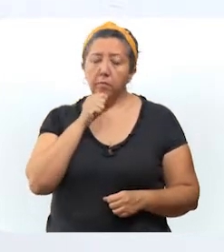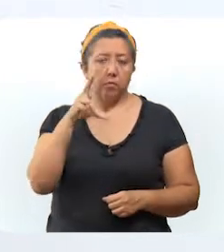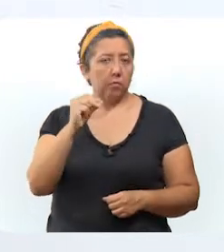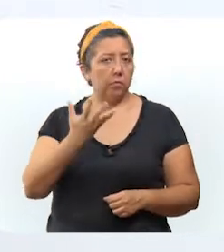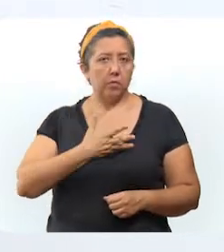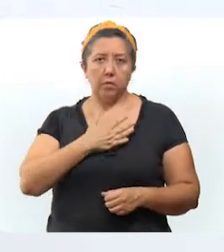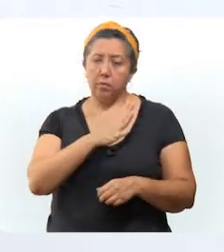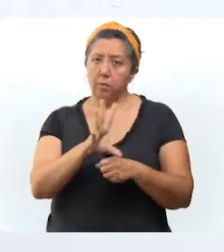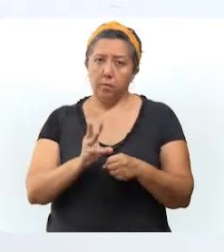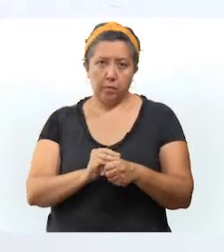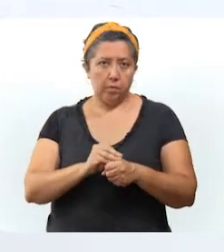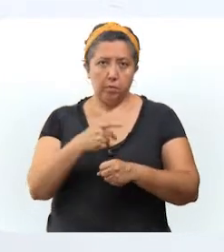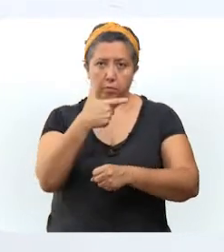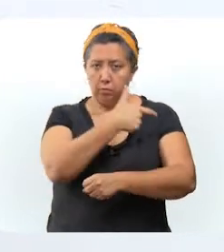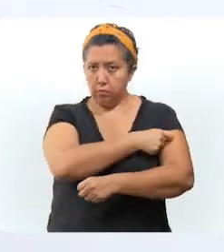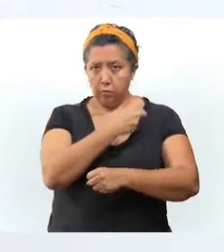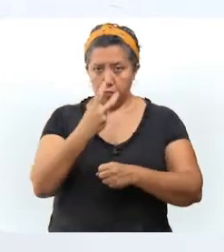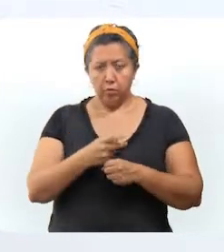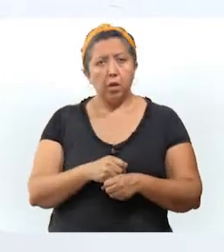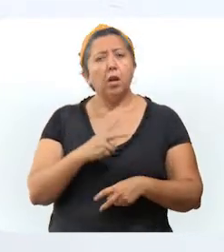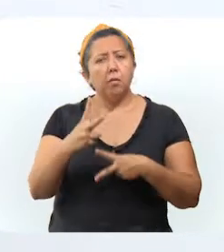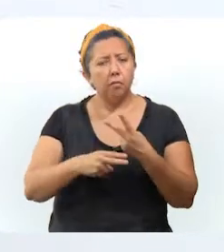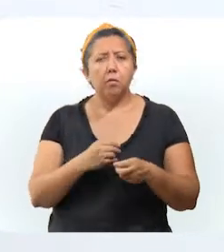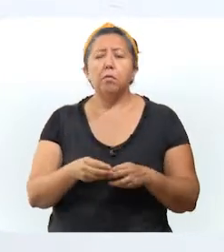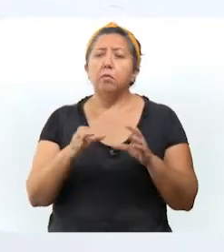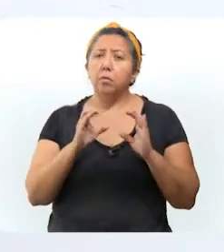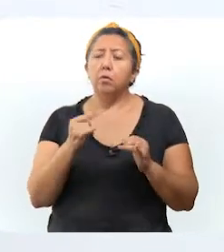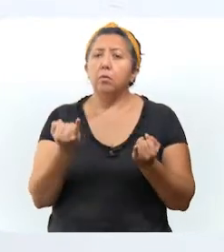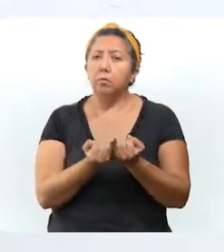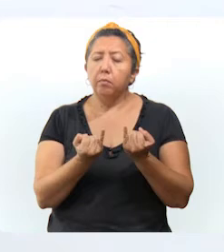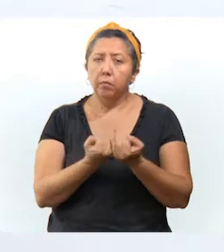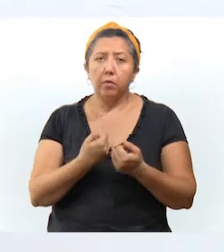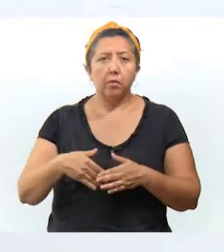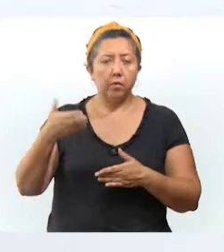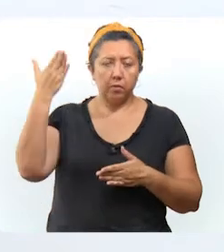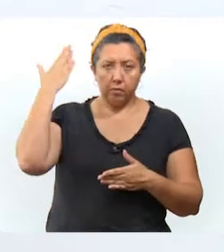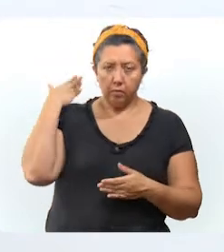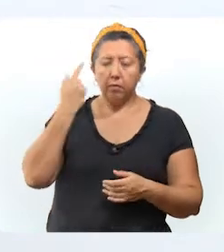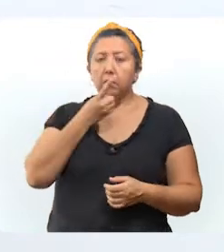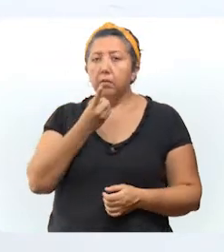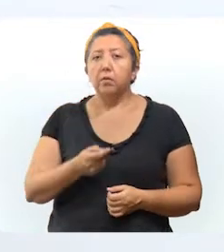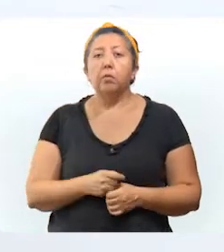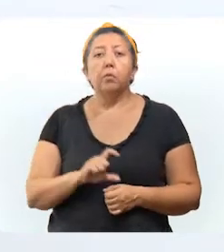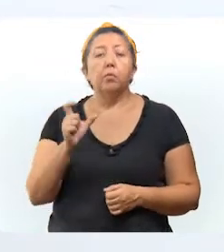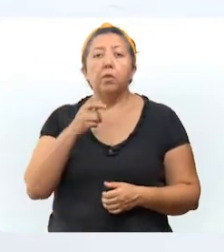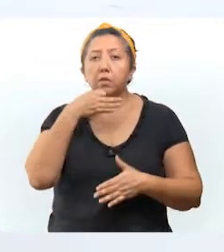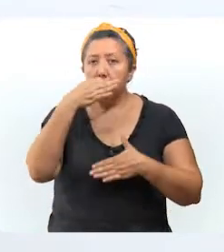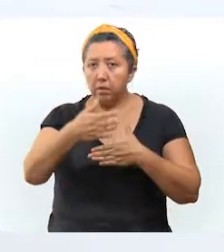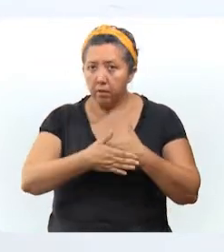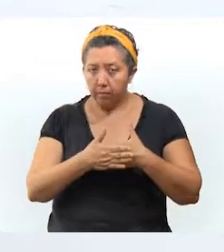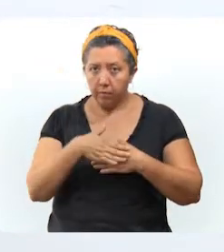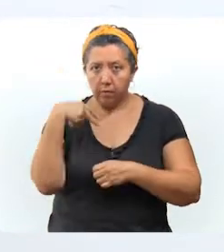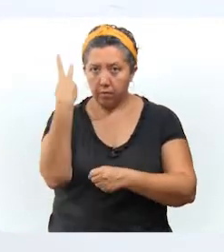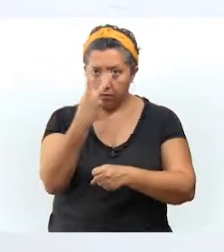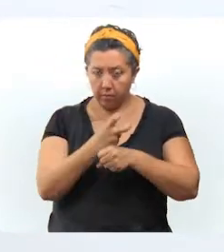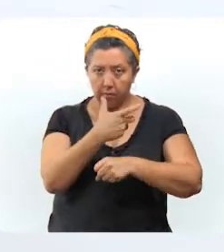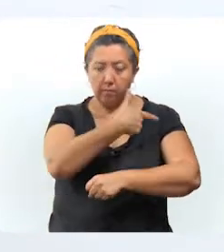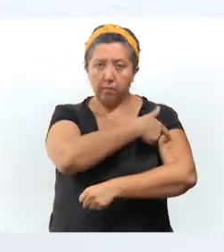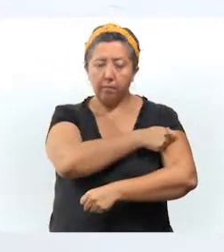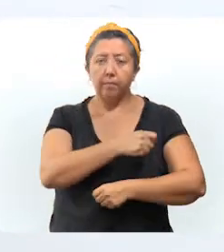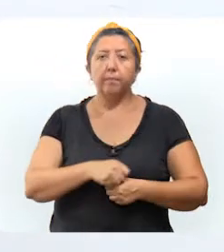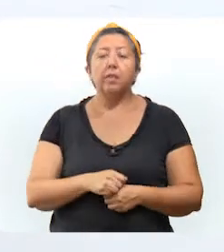con el esquema completo y que acudan con la misma responsabilidad con la que hicieron en días pasados cuando sean llamados a recibir su segunda